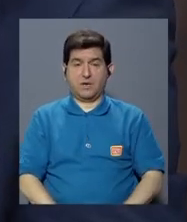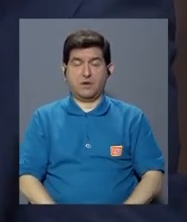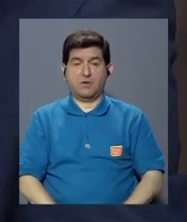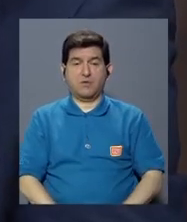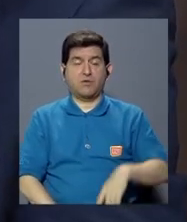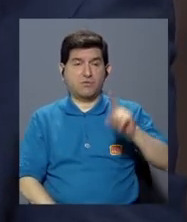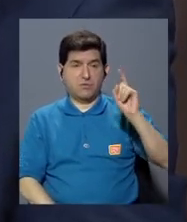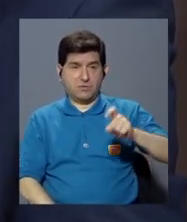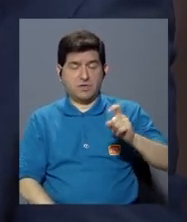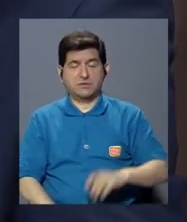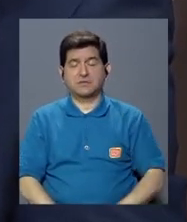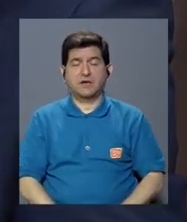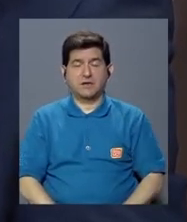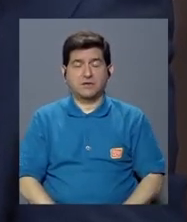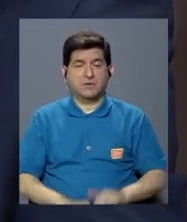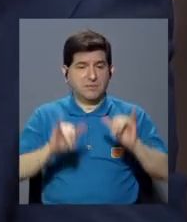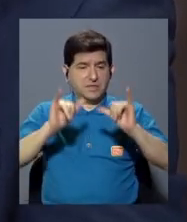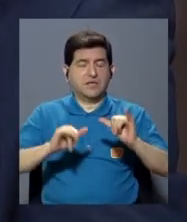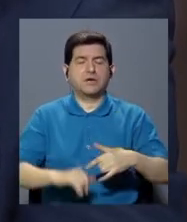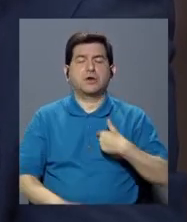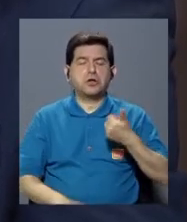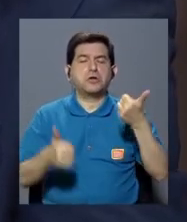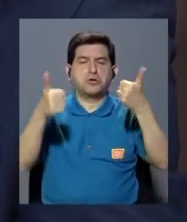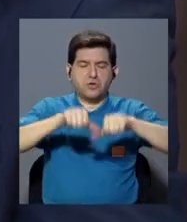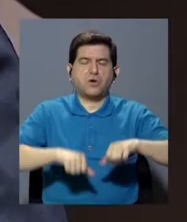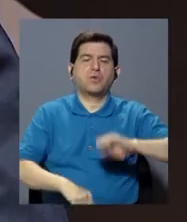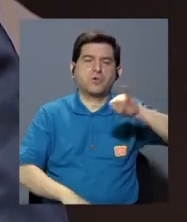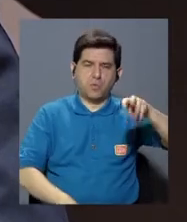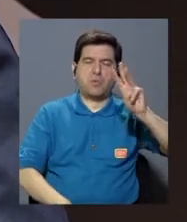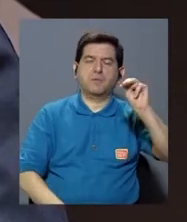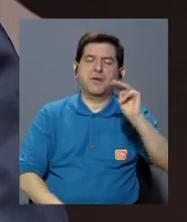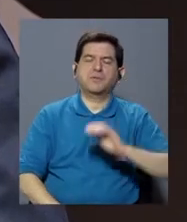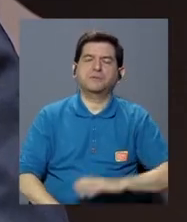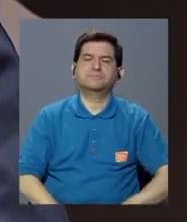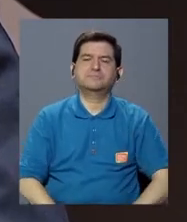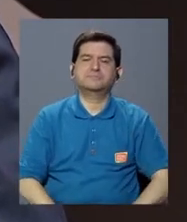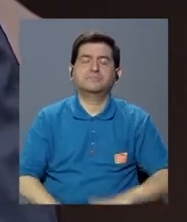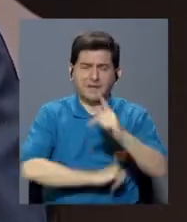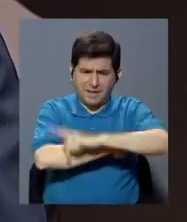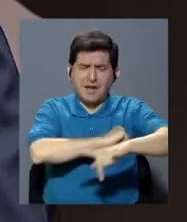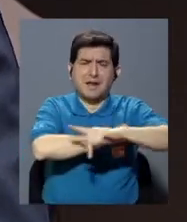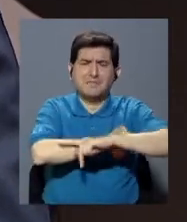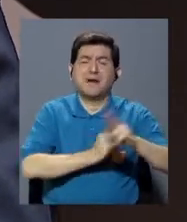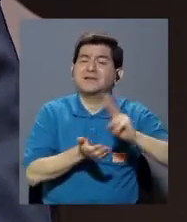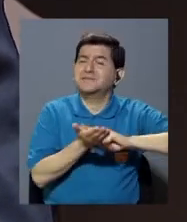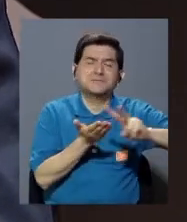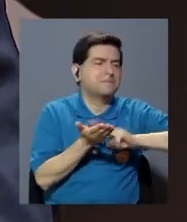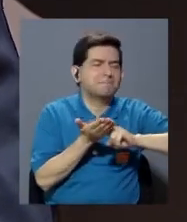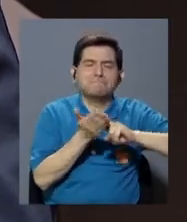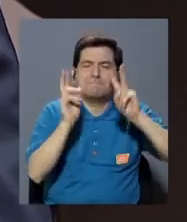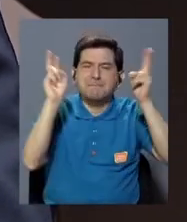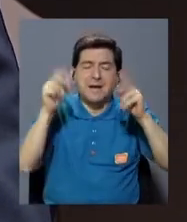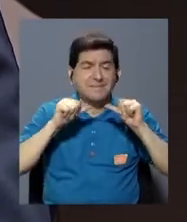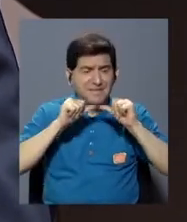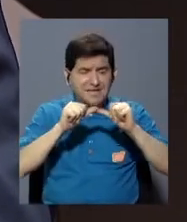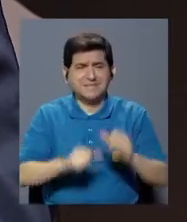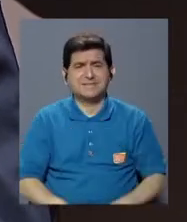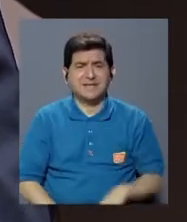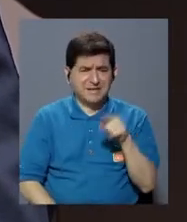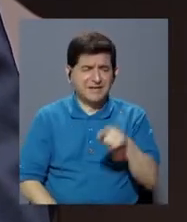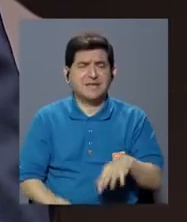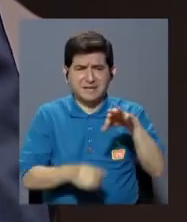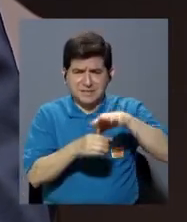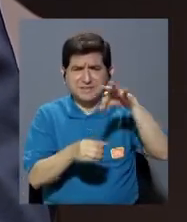eso, ¿verdad?, yo coincido con Manuel en ese sentido. O sea, nuestro país es un país verde, deberíamos